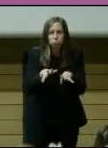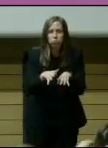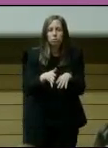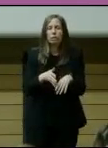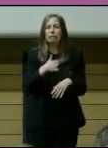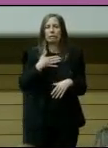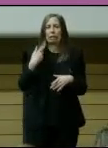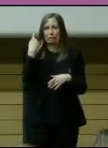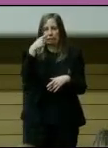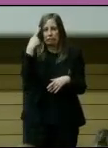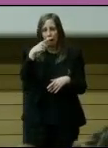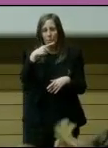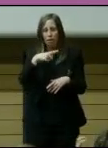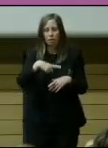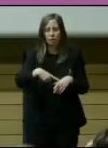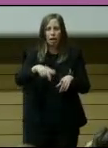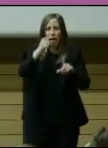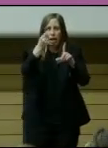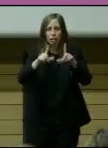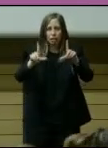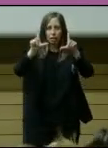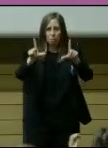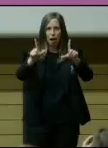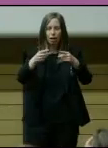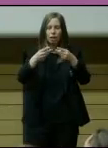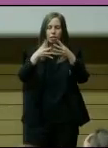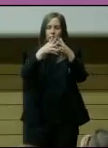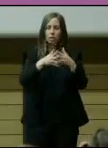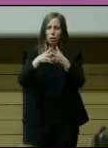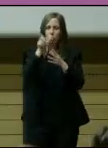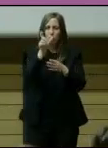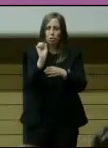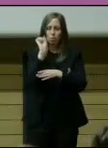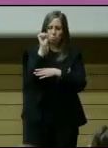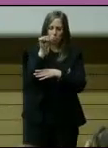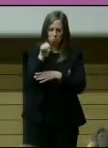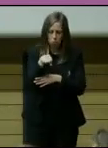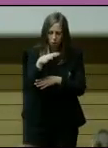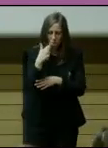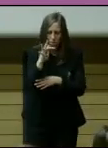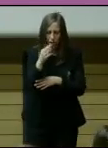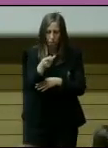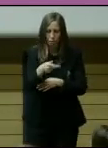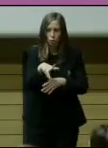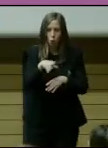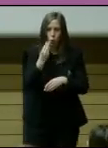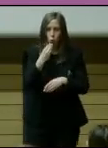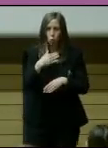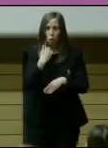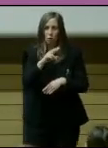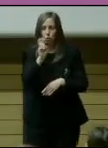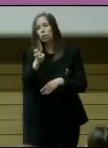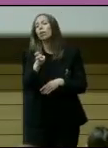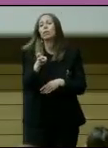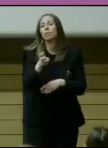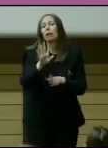claro, las imágenes eran espectaculares de Estados Unidos, allí la gente allí doblada, tomando fentanilo, vete a saber lo que tomaban, pero eso genera mucho